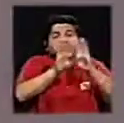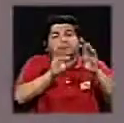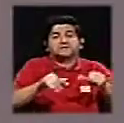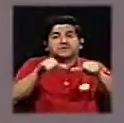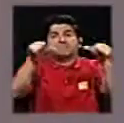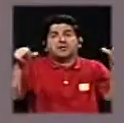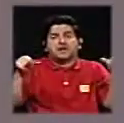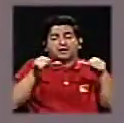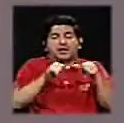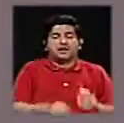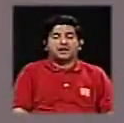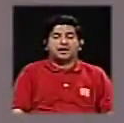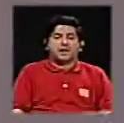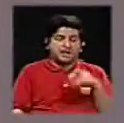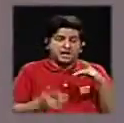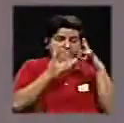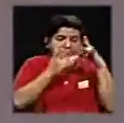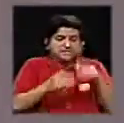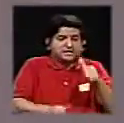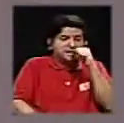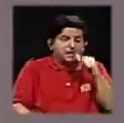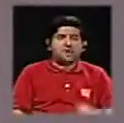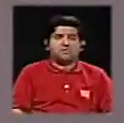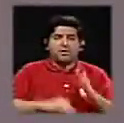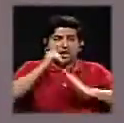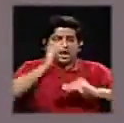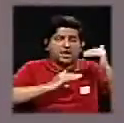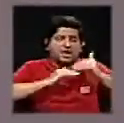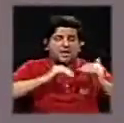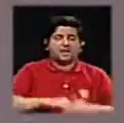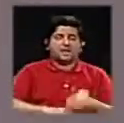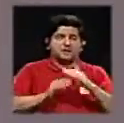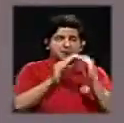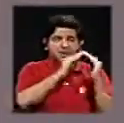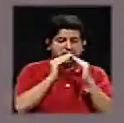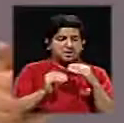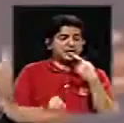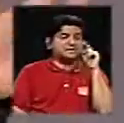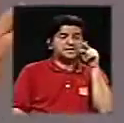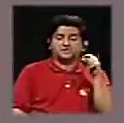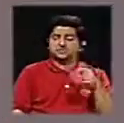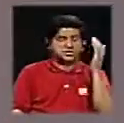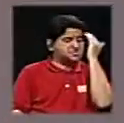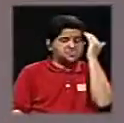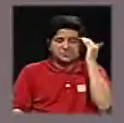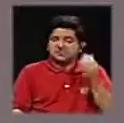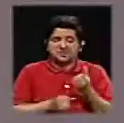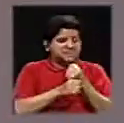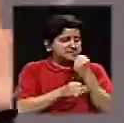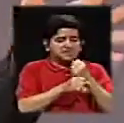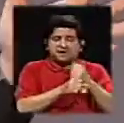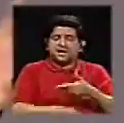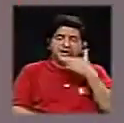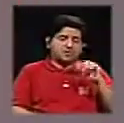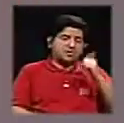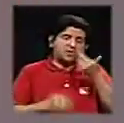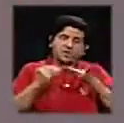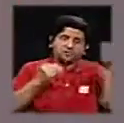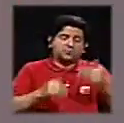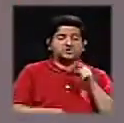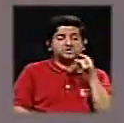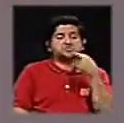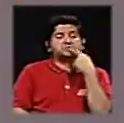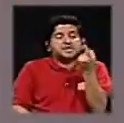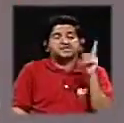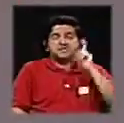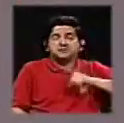el área de la hidrología de la ingeniería civil y decirle, señores hidrólogos, ustedes no saben lo que están diciendo, mejor váyanse a hacer otra cosa, porque todo lo que ustedes dicen es